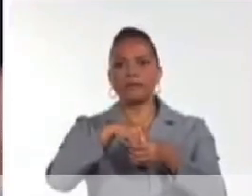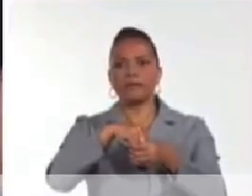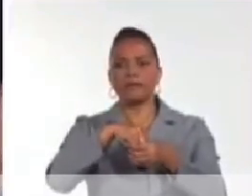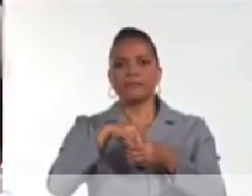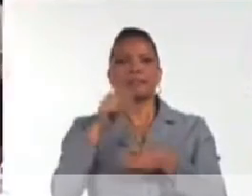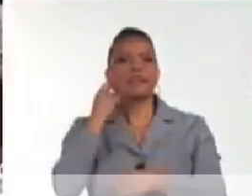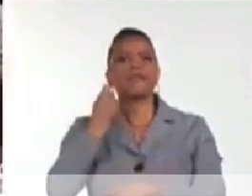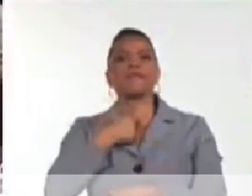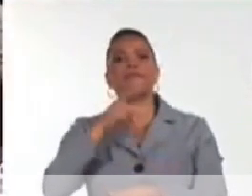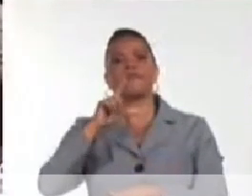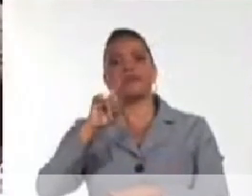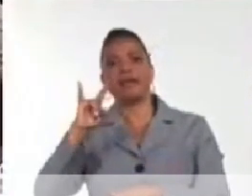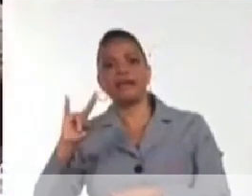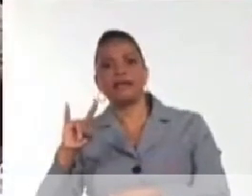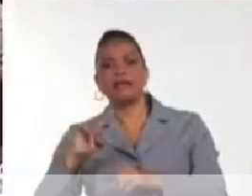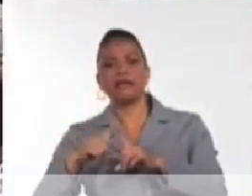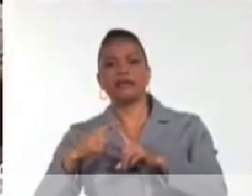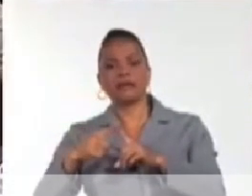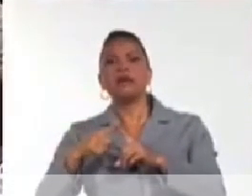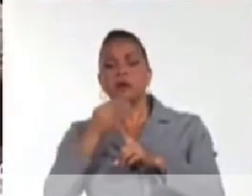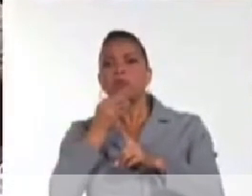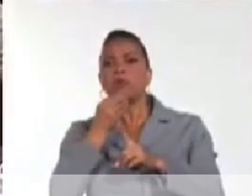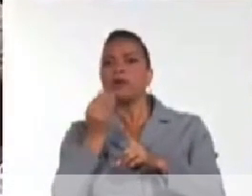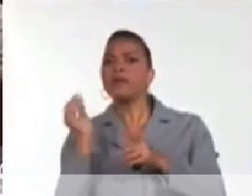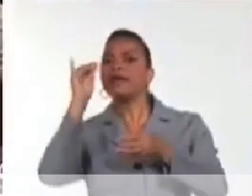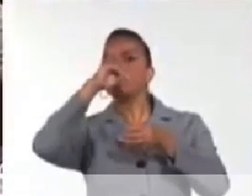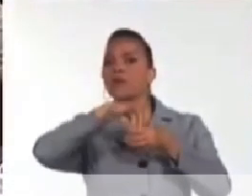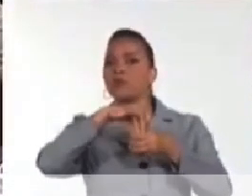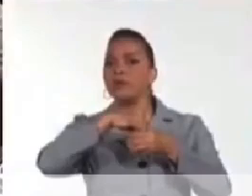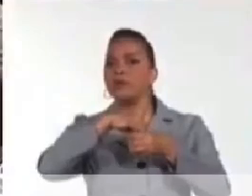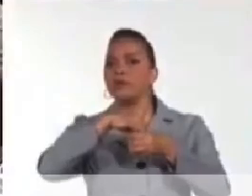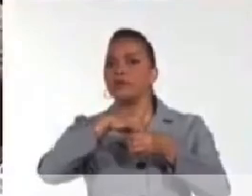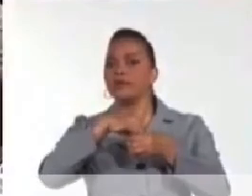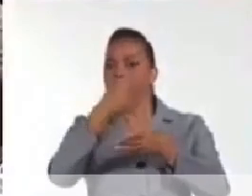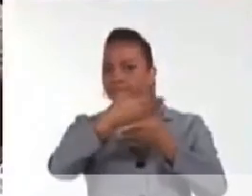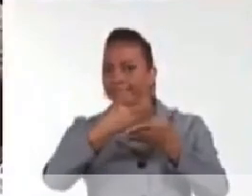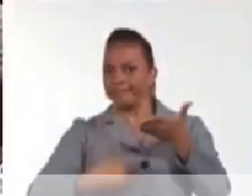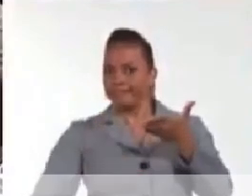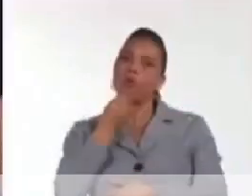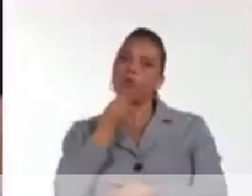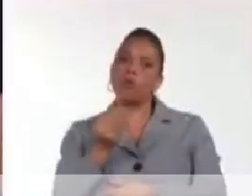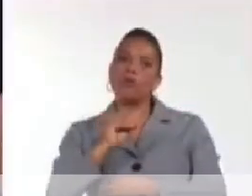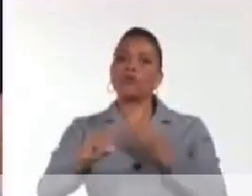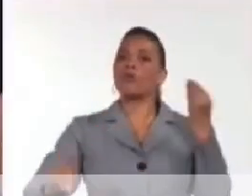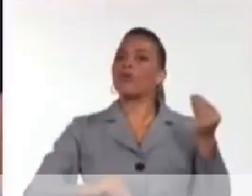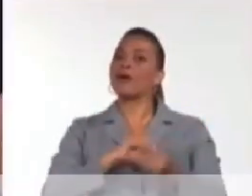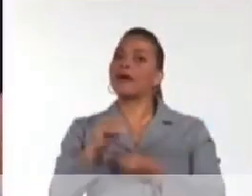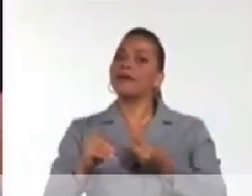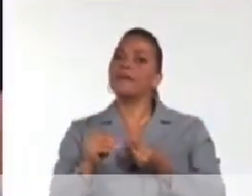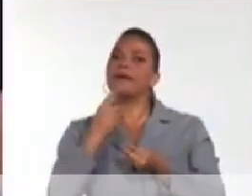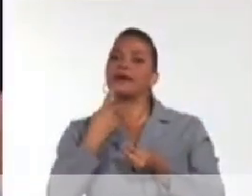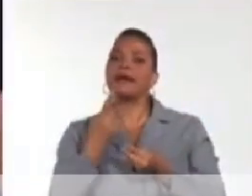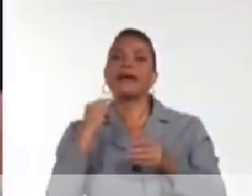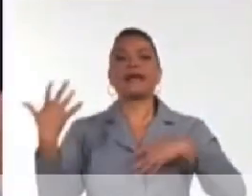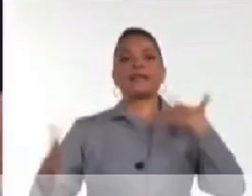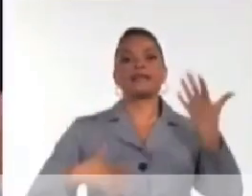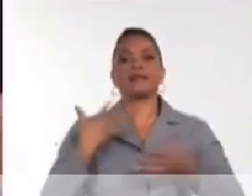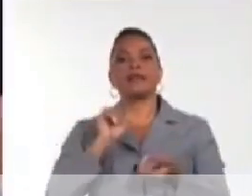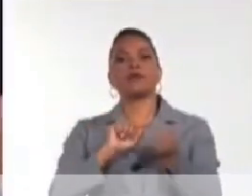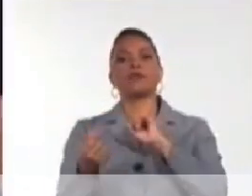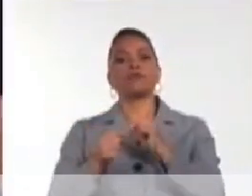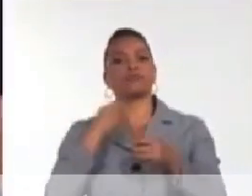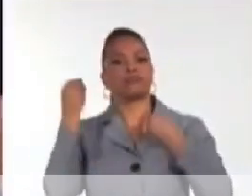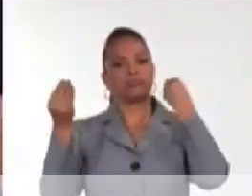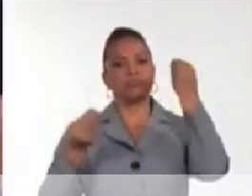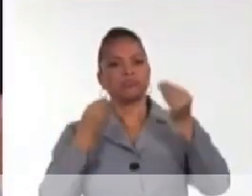Félix, por favor, podemos incluir en el dictamen, nos parece que comparamos las actividades de control y de análisis